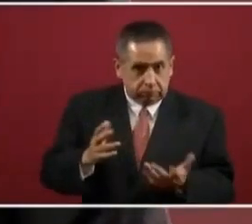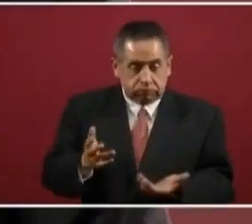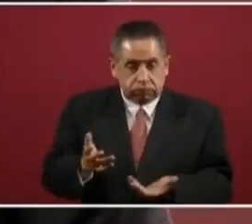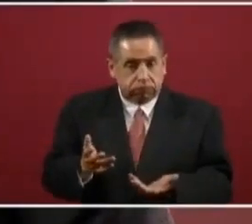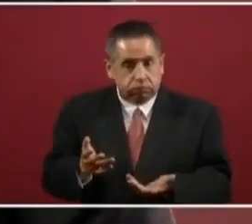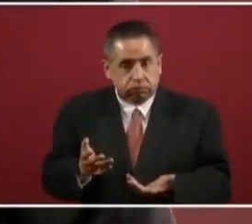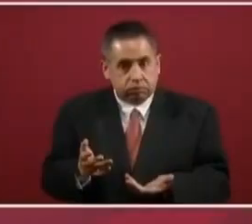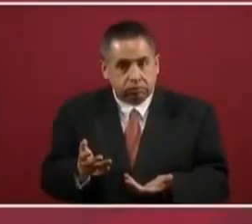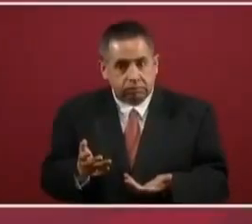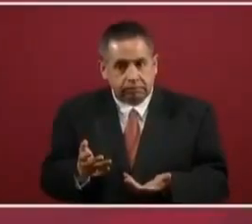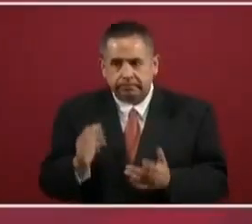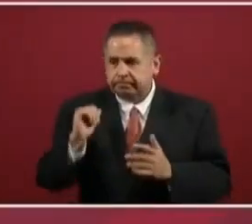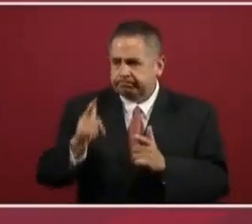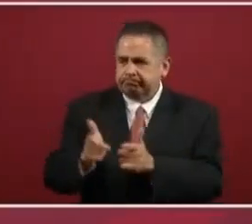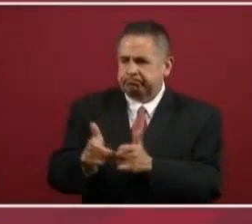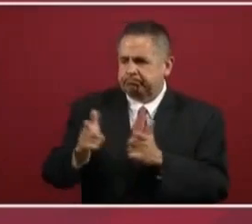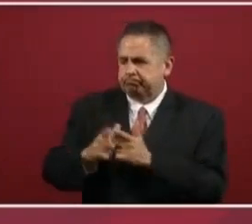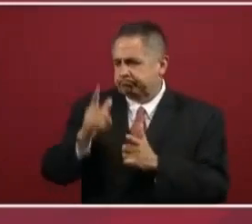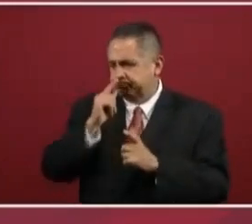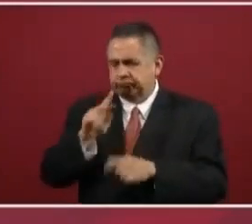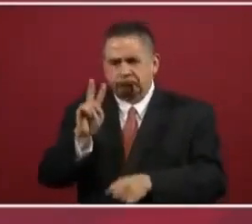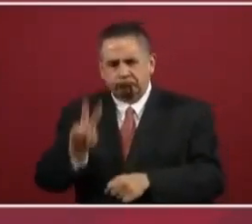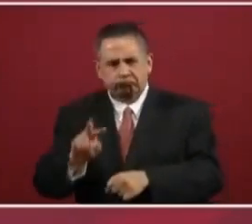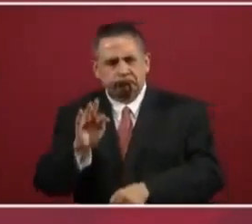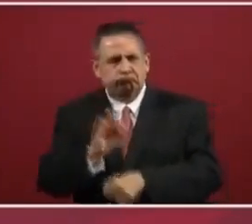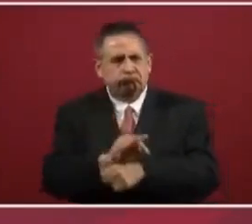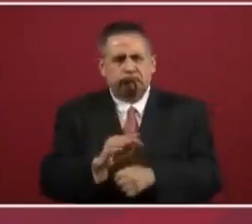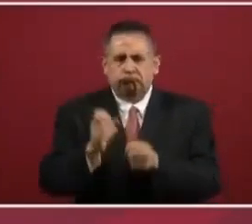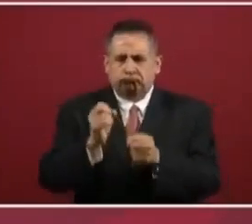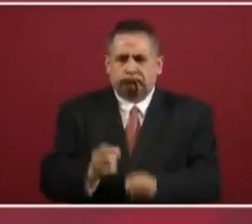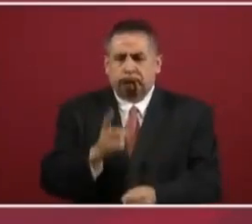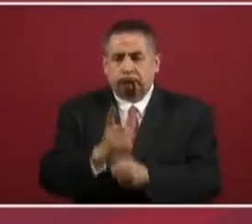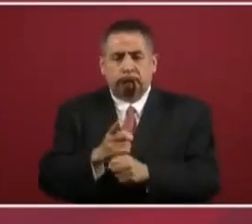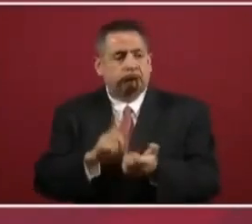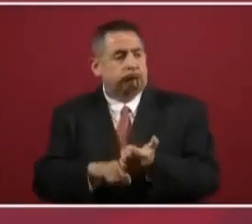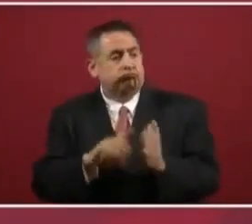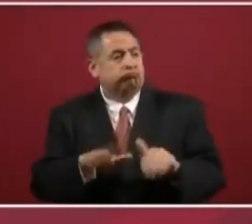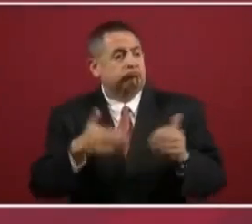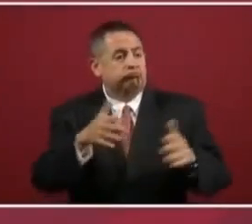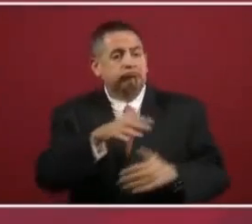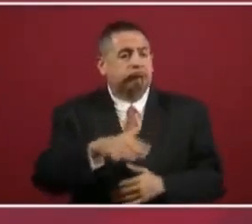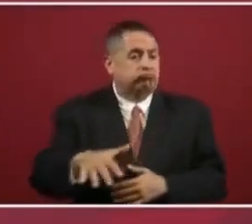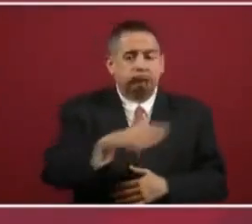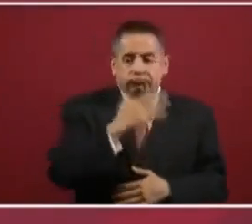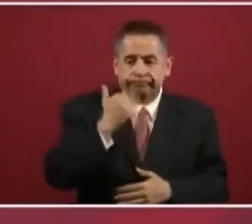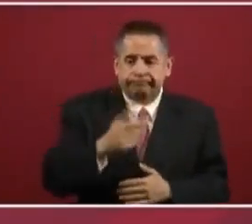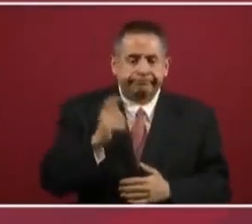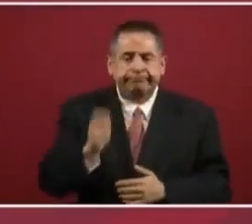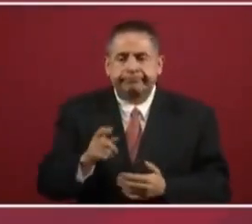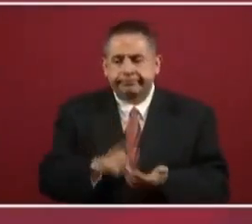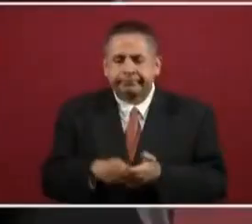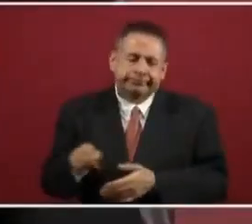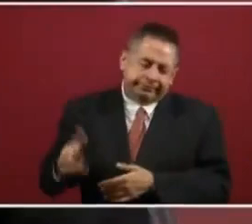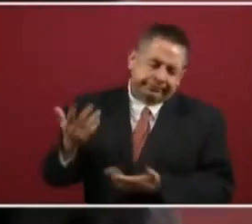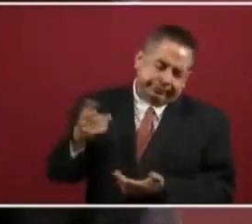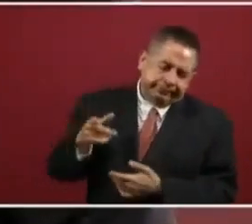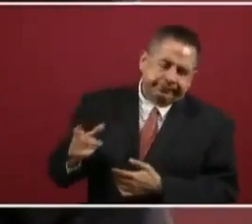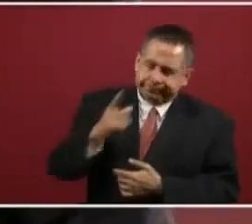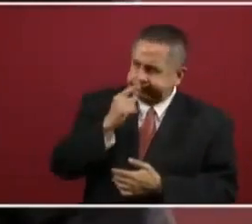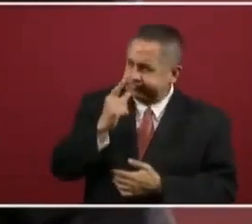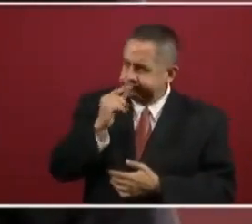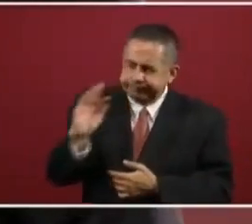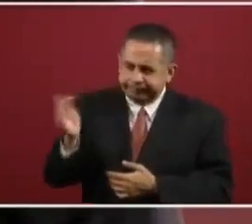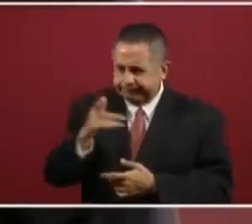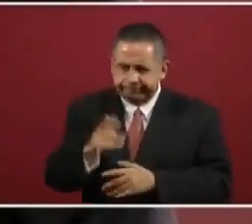una corporación de seguridad pública Bueno lo que había era esta policía